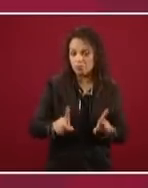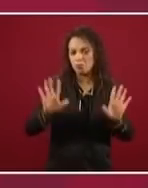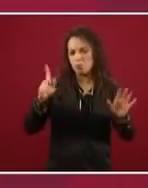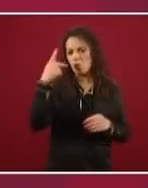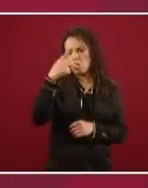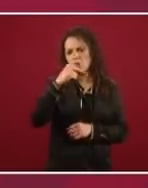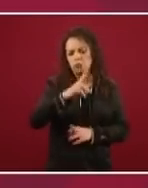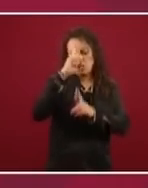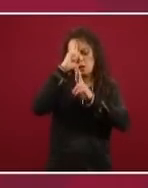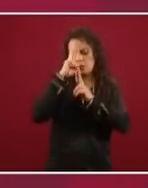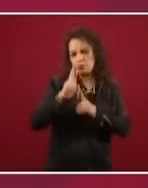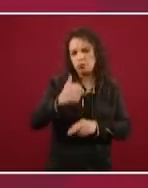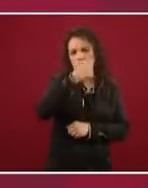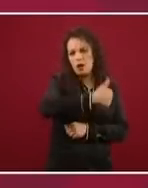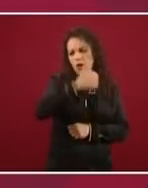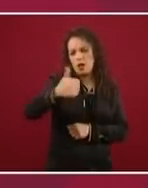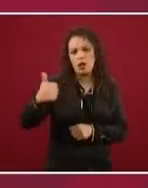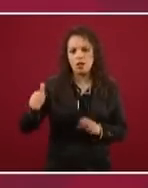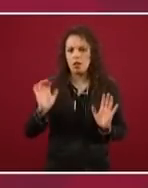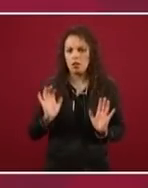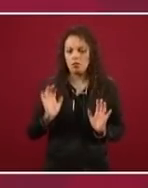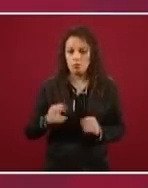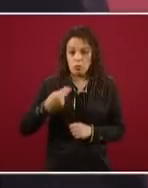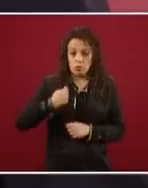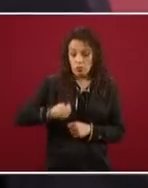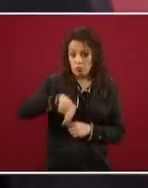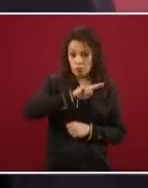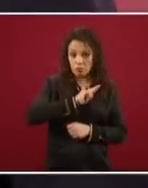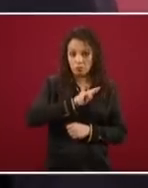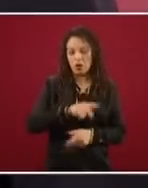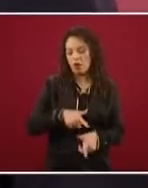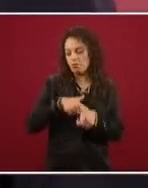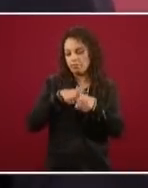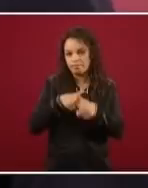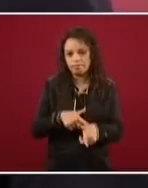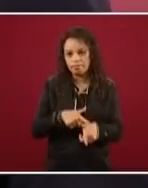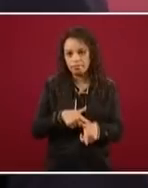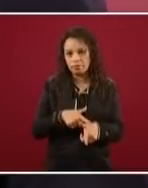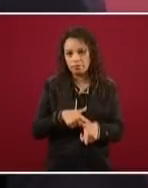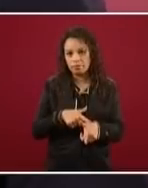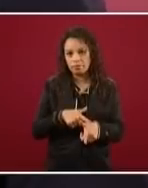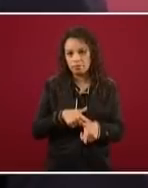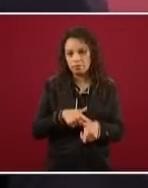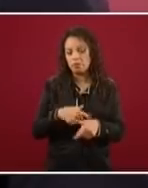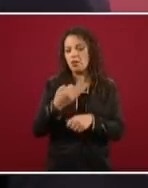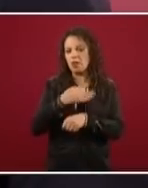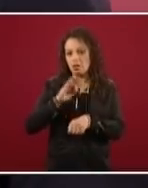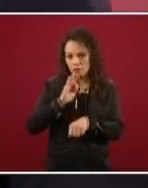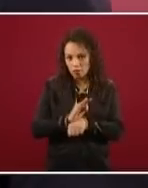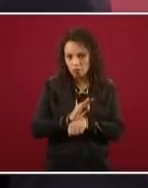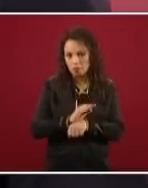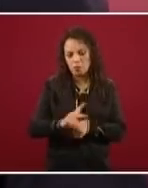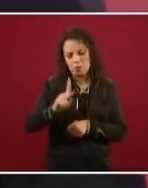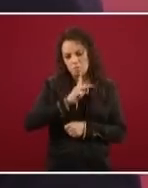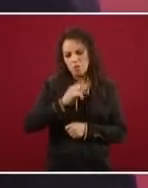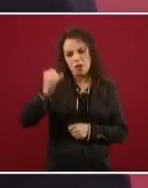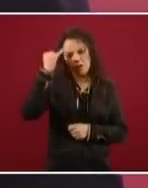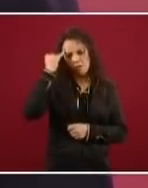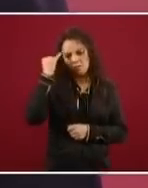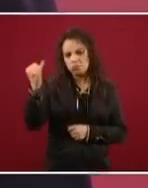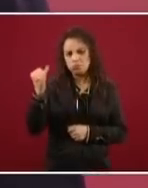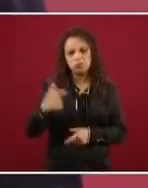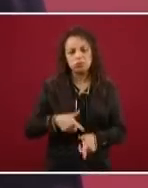visión pero nosotros vamos a seguir sosteniendo lo que creemos y no